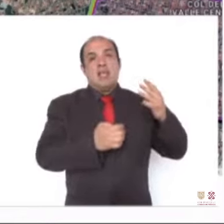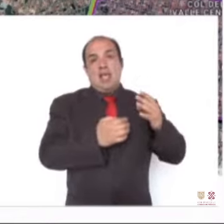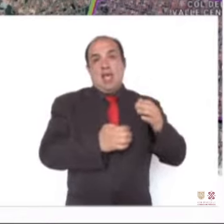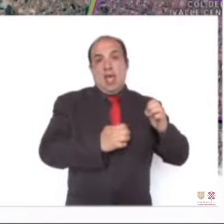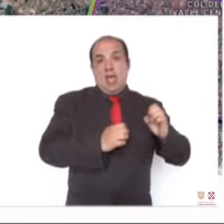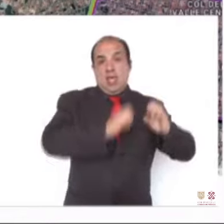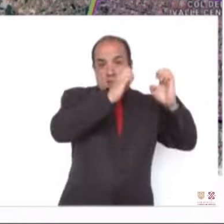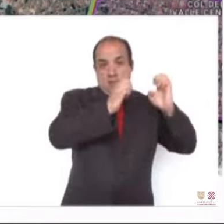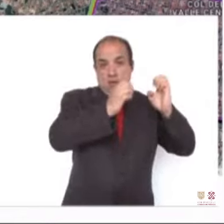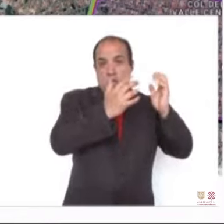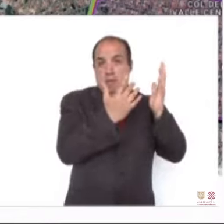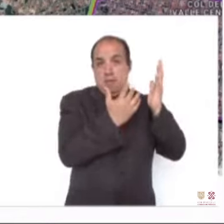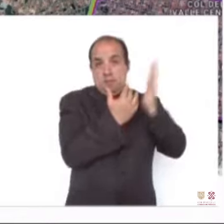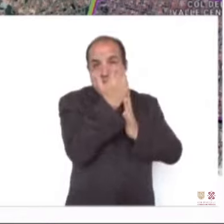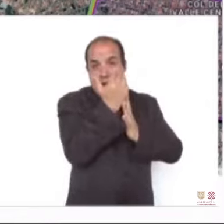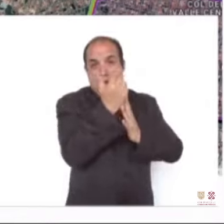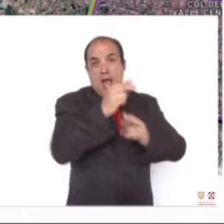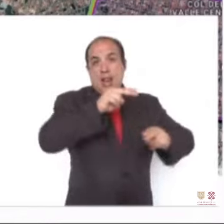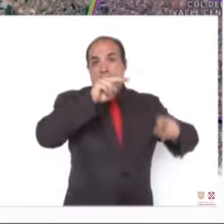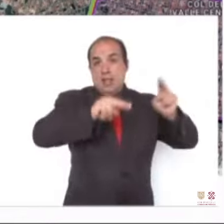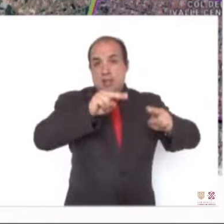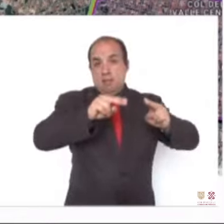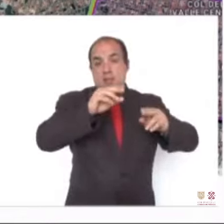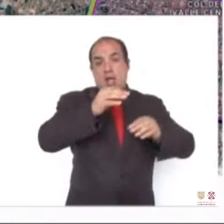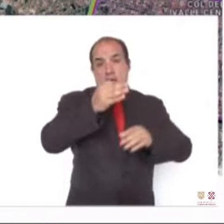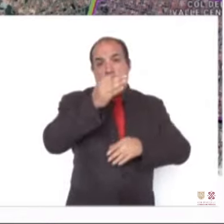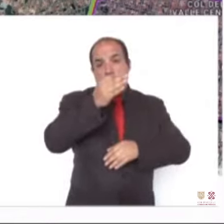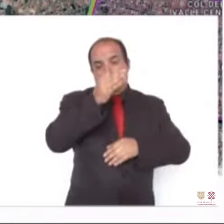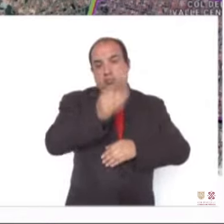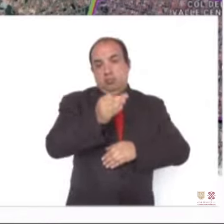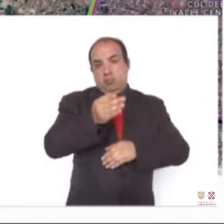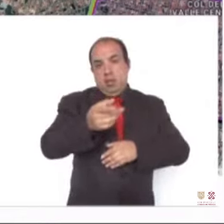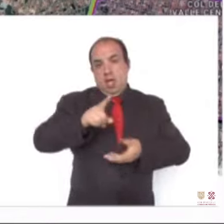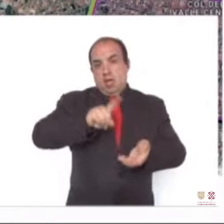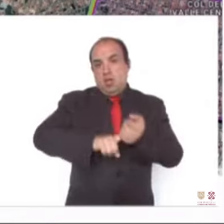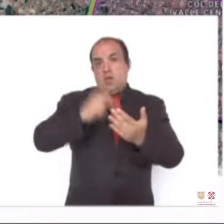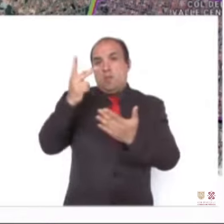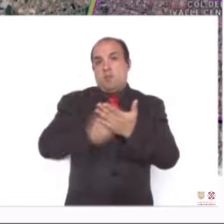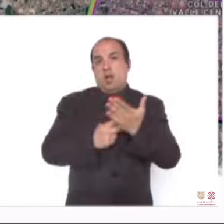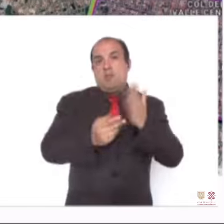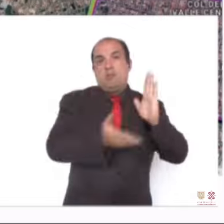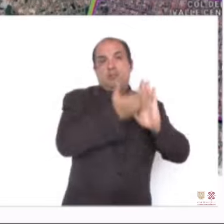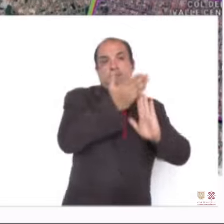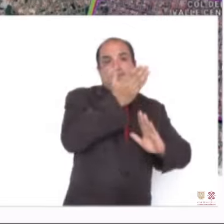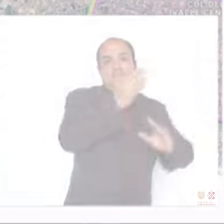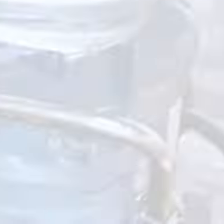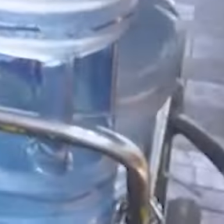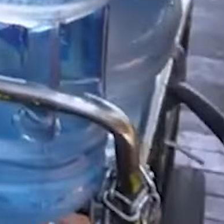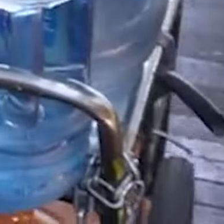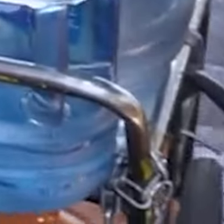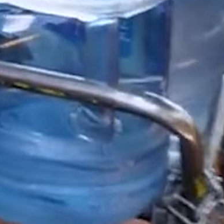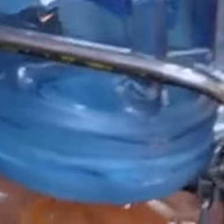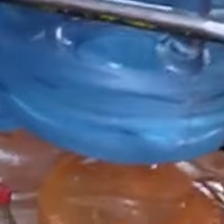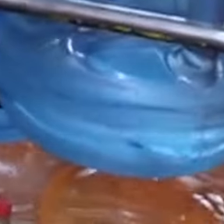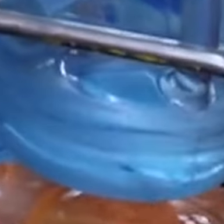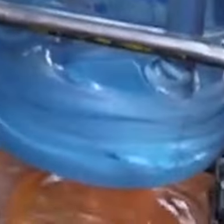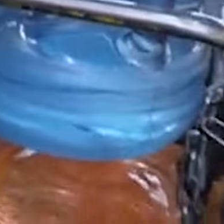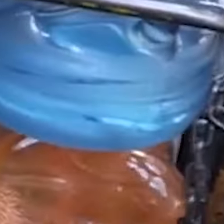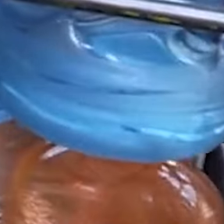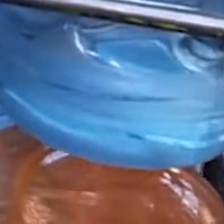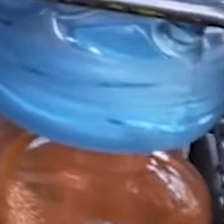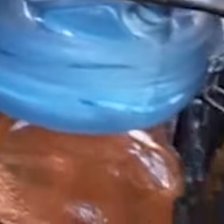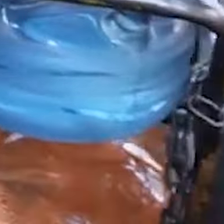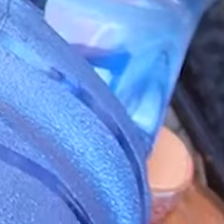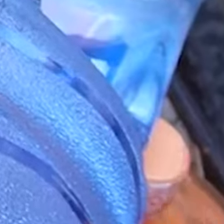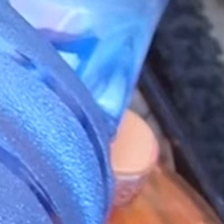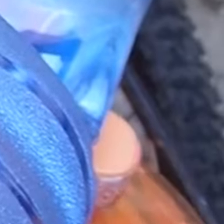los niveles permitidos en los programas de desarrollo urbano aplicables en conferencia el jefe de